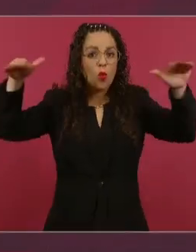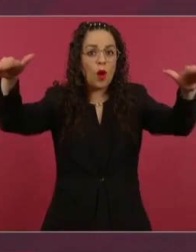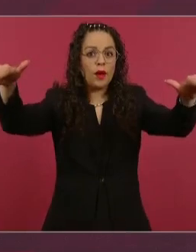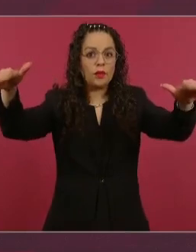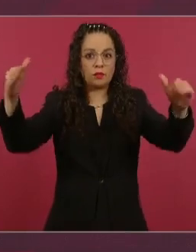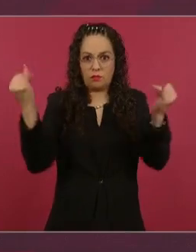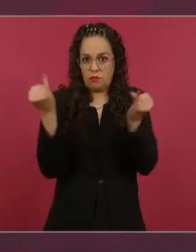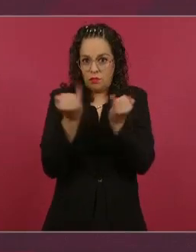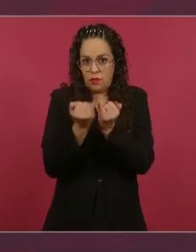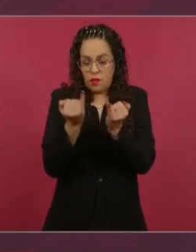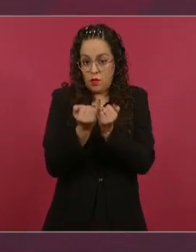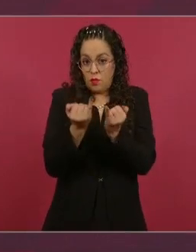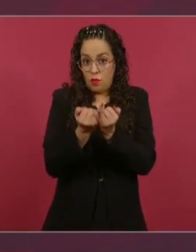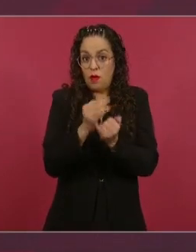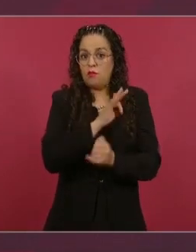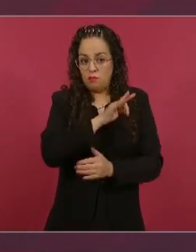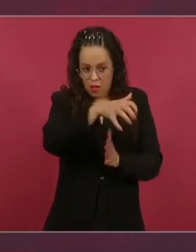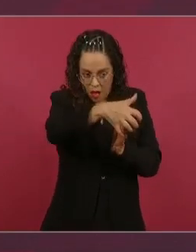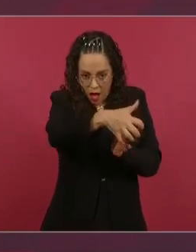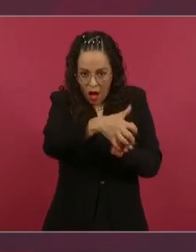que también estamos revisando eso,